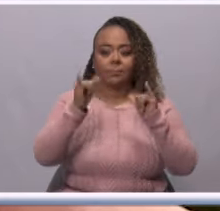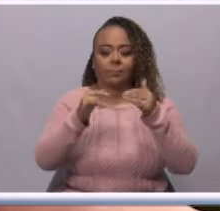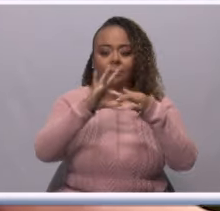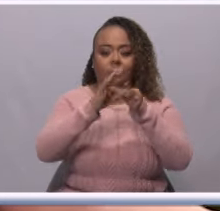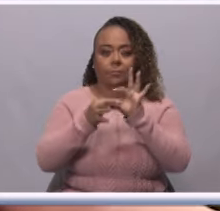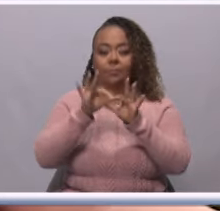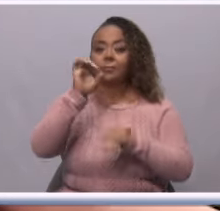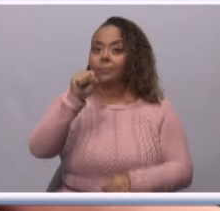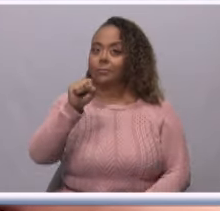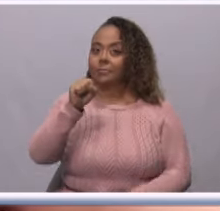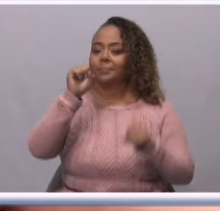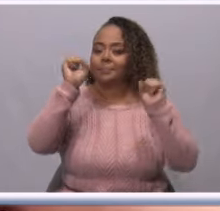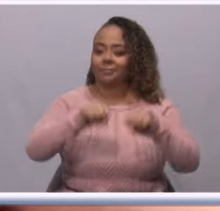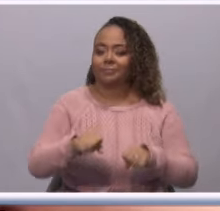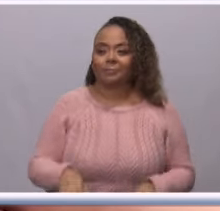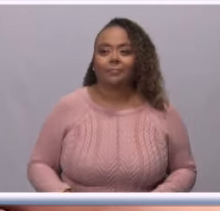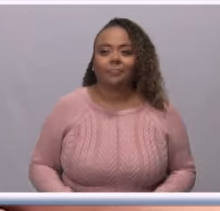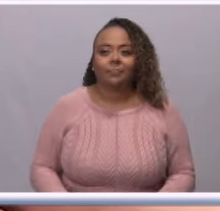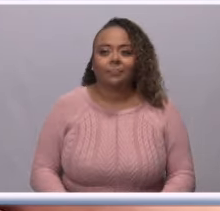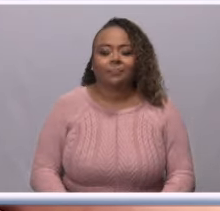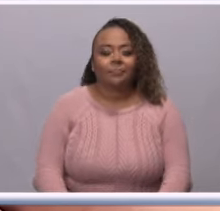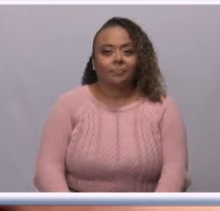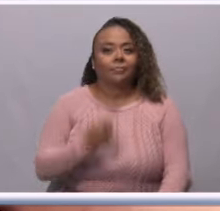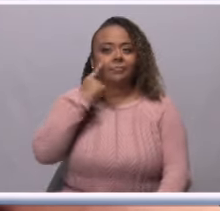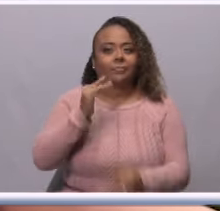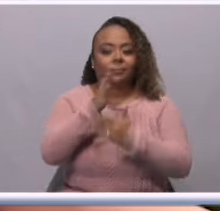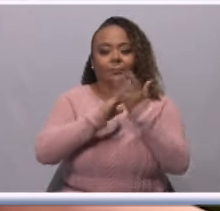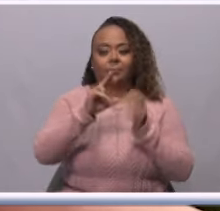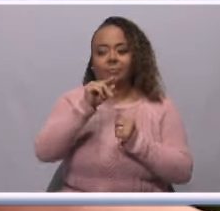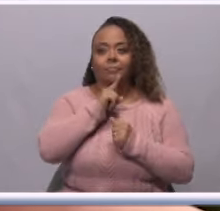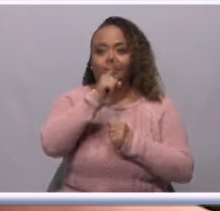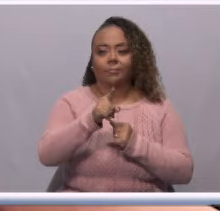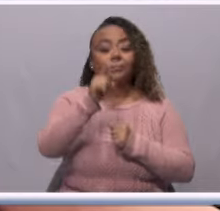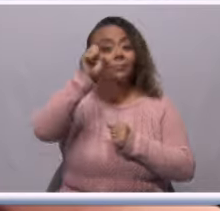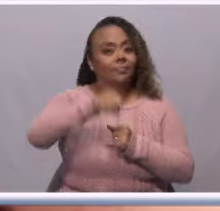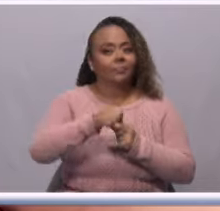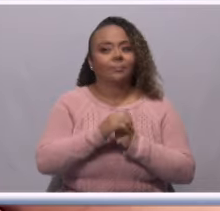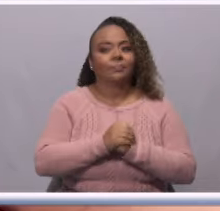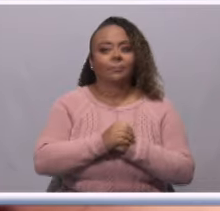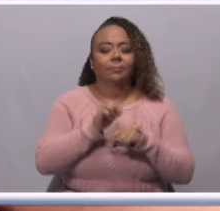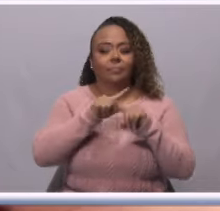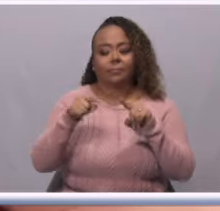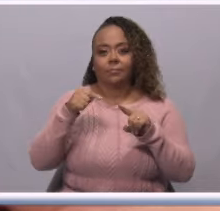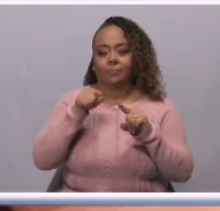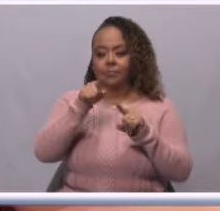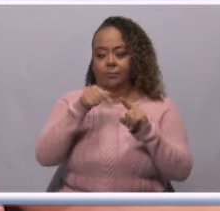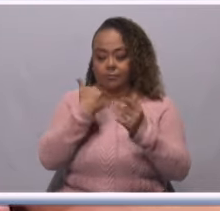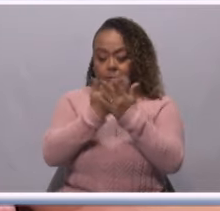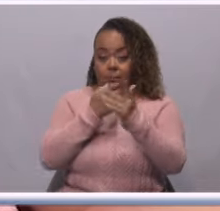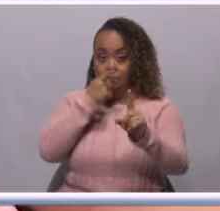puede. Parece algo como irreal, sí, pero si uno se lo propone